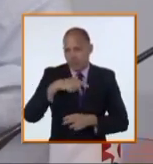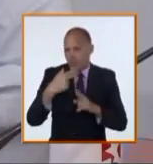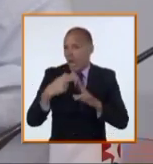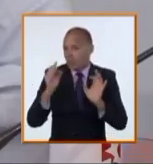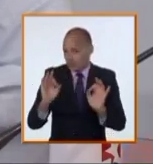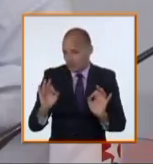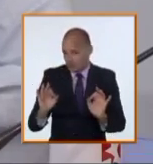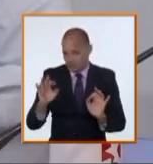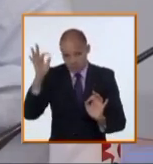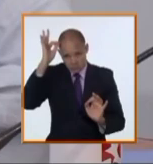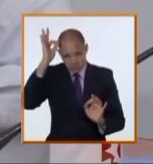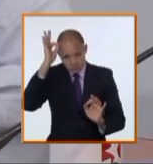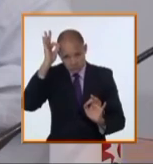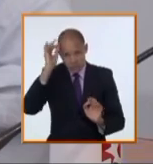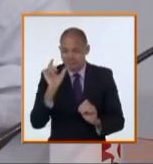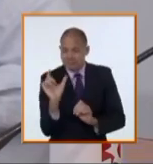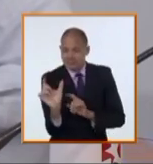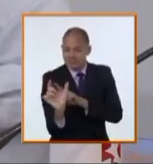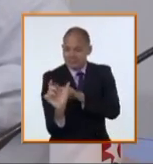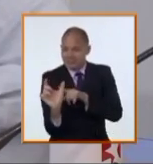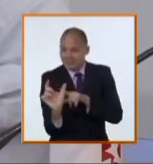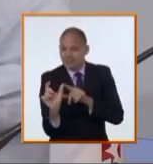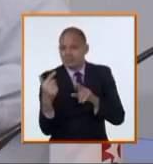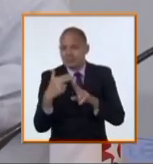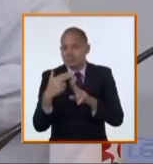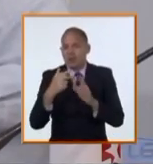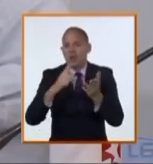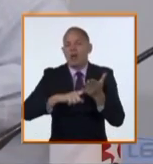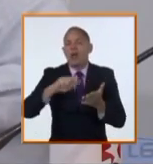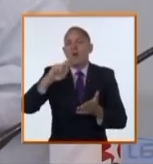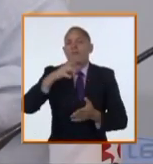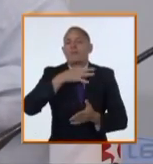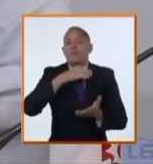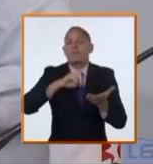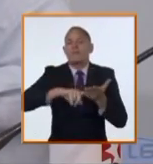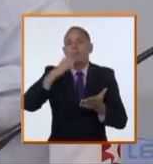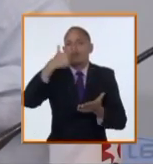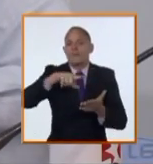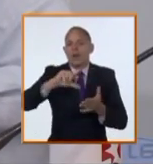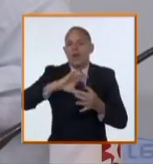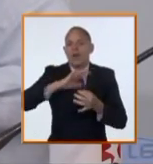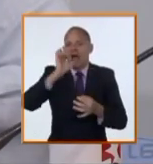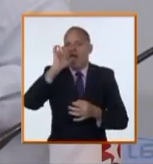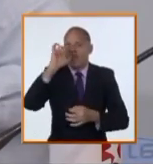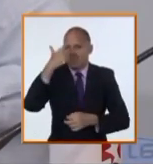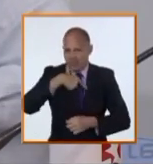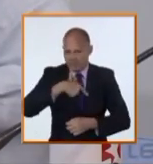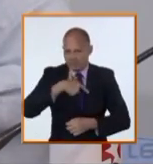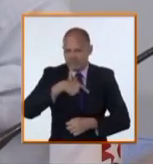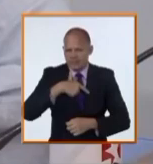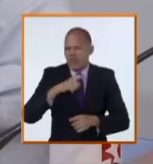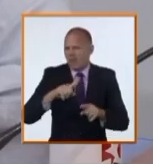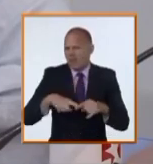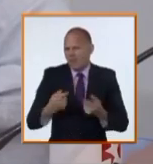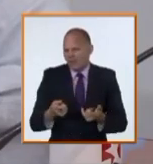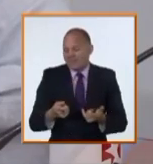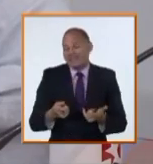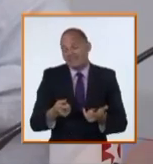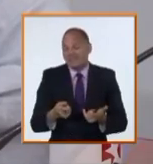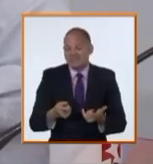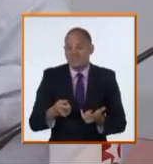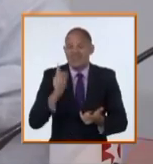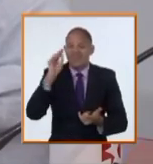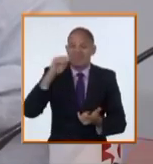realmente el bloqueo se hace presente una vez más tantas otras aristas de nuestra sociedad